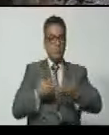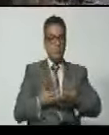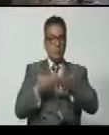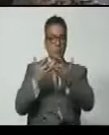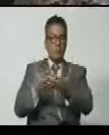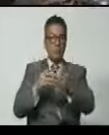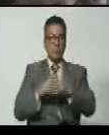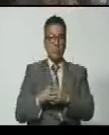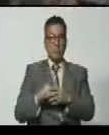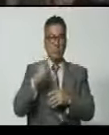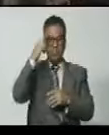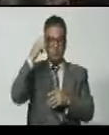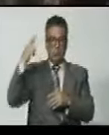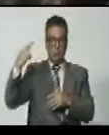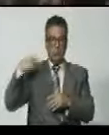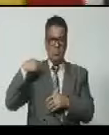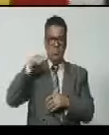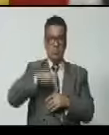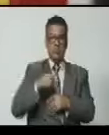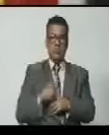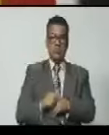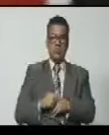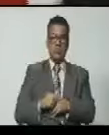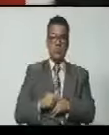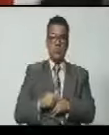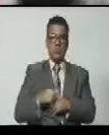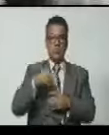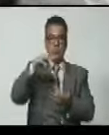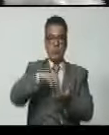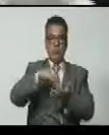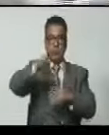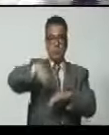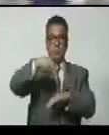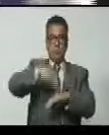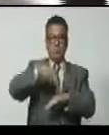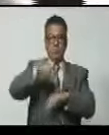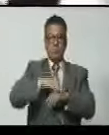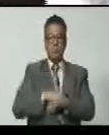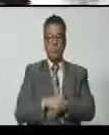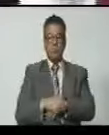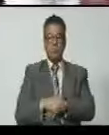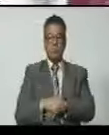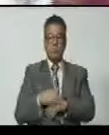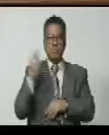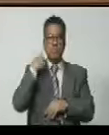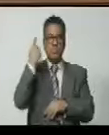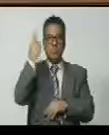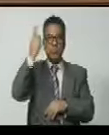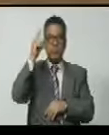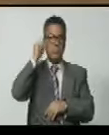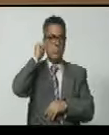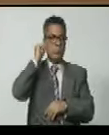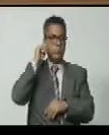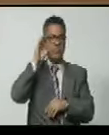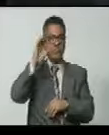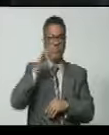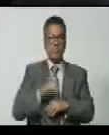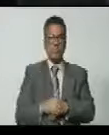conceden los honores de Panteón Nacional a las heroínas